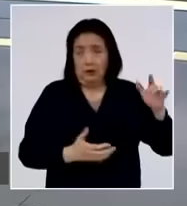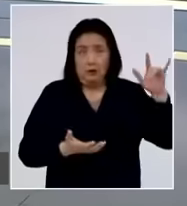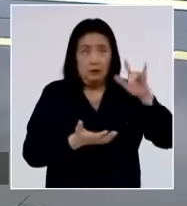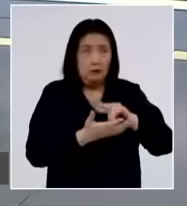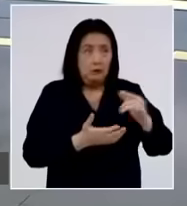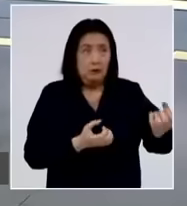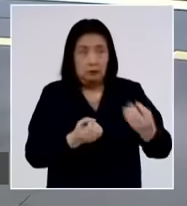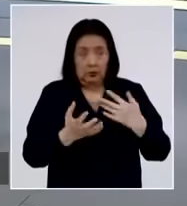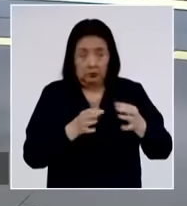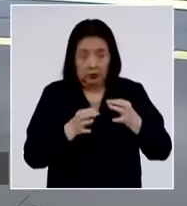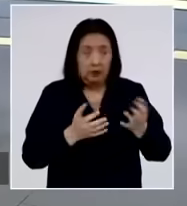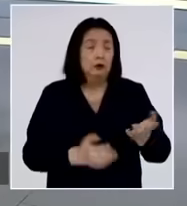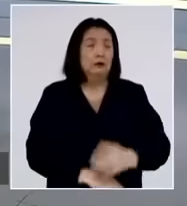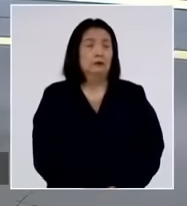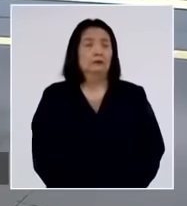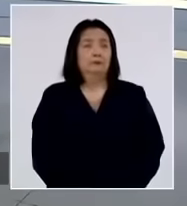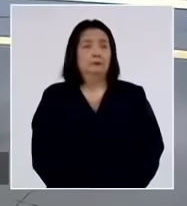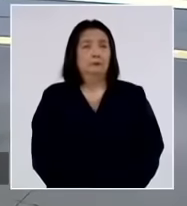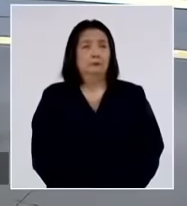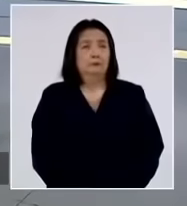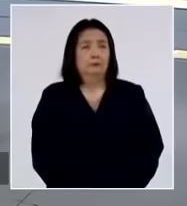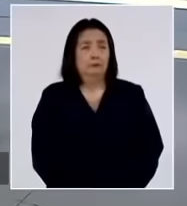aeropuerto y nos da más detalles. ¿Cómo estás?